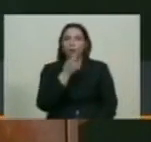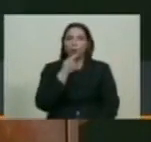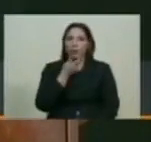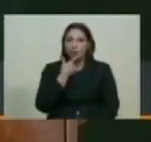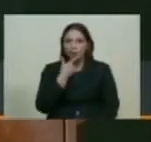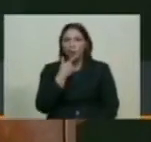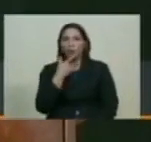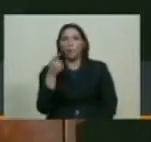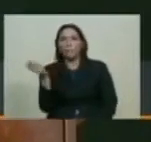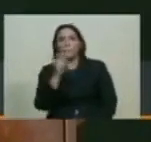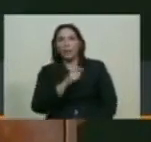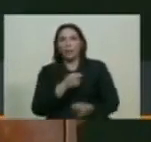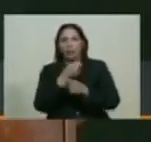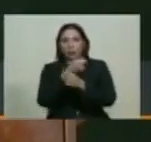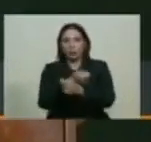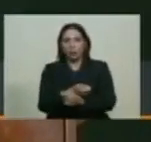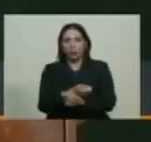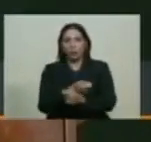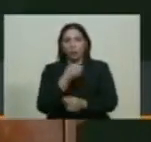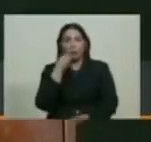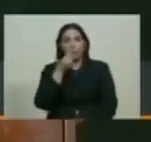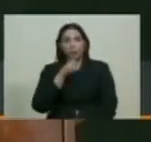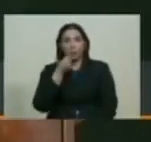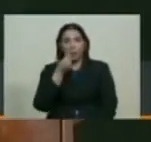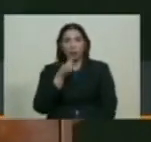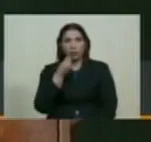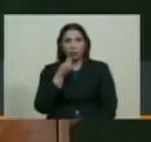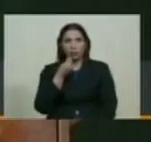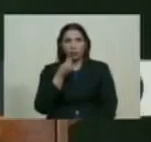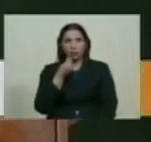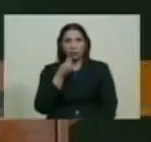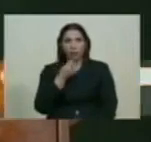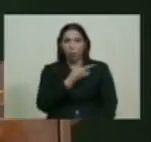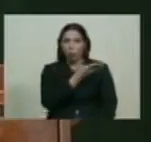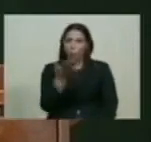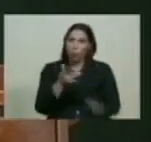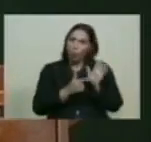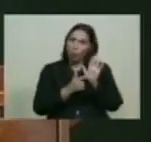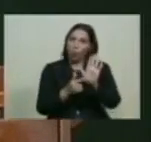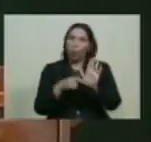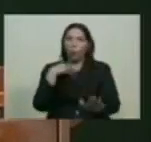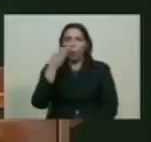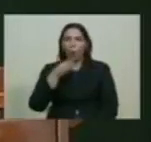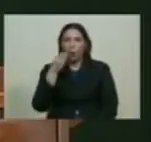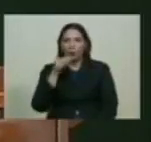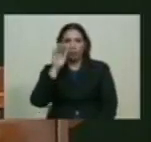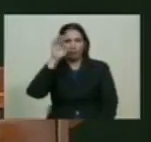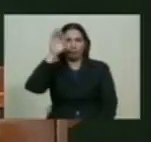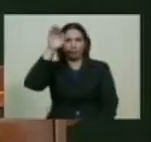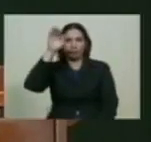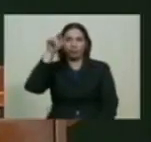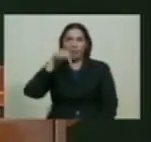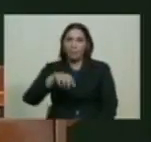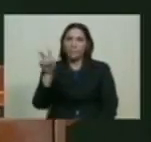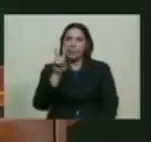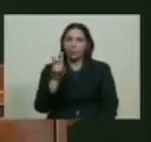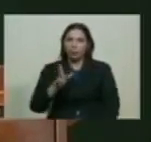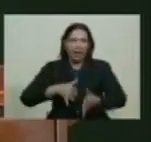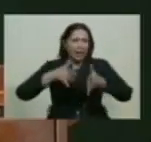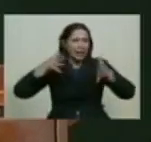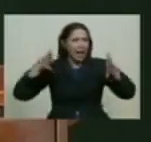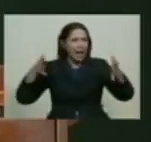las graduaciones. Muchachos, ustedes son una muestra que nuestra juventud tiene futuro aquí en Venezuela. Por más grandes que